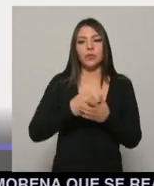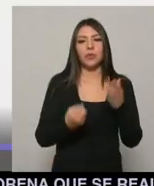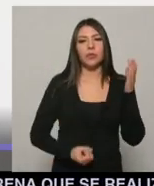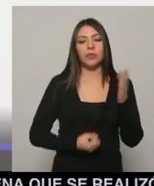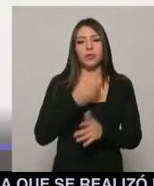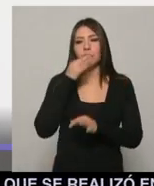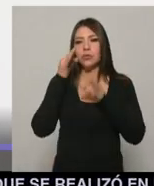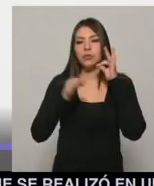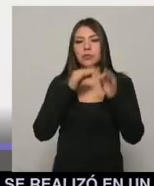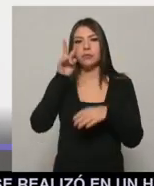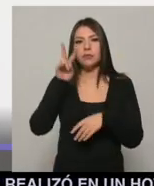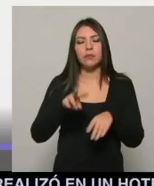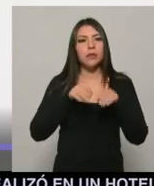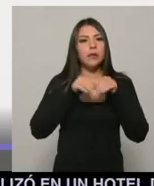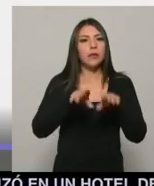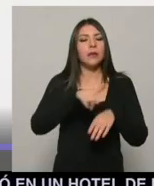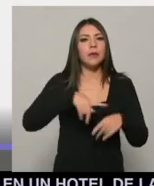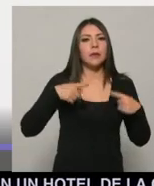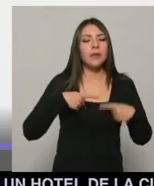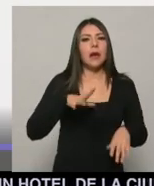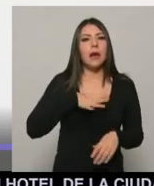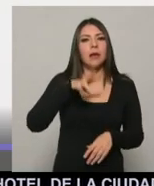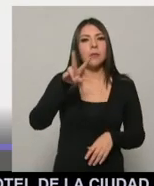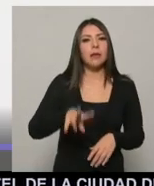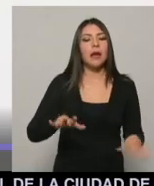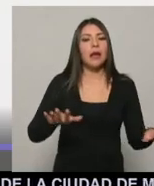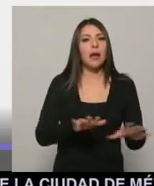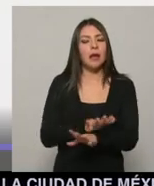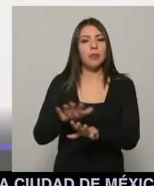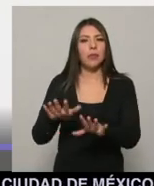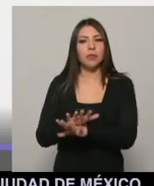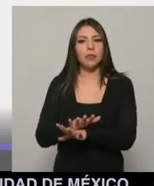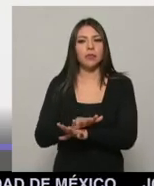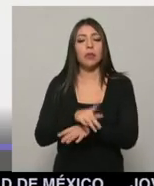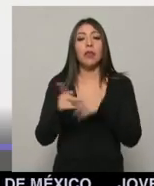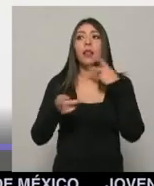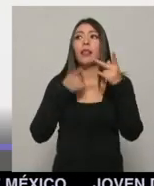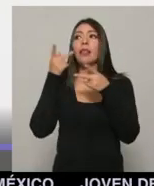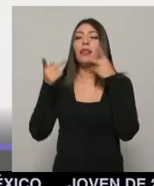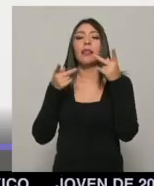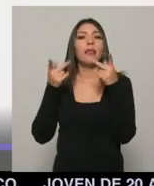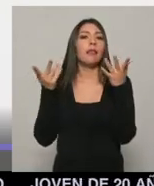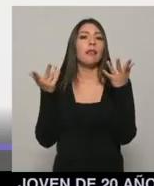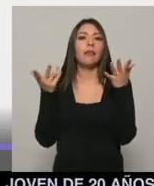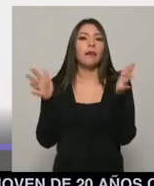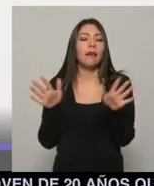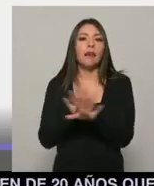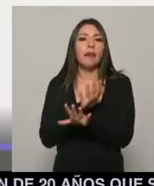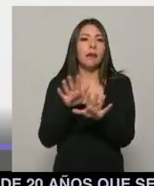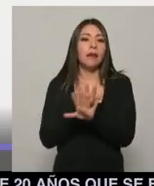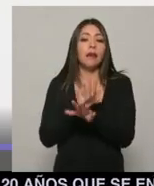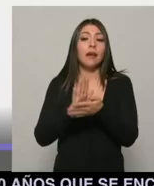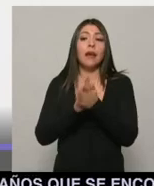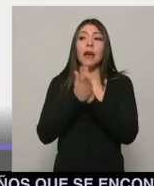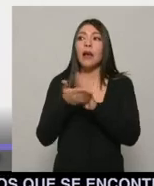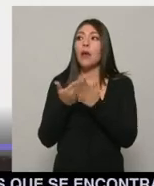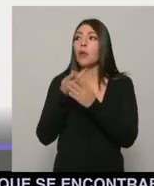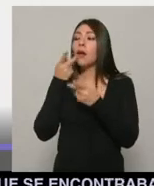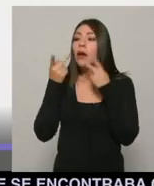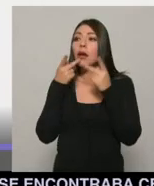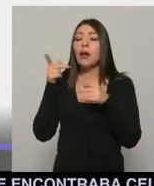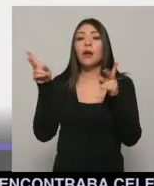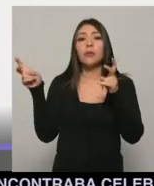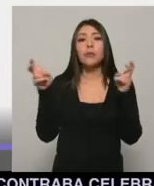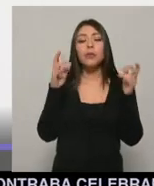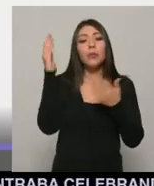para mostrarle a la ciudadanía que ha habido resultados. Y entonces cambiaron el discurso para empezar a decir que ya bajó la delincuencia, que bajó